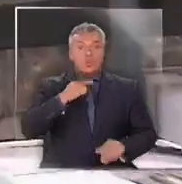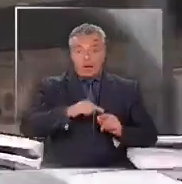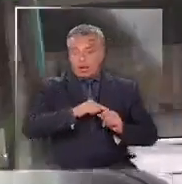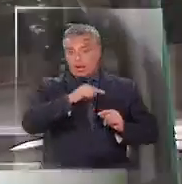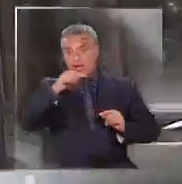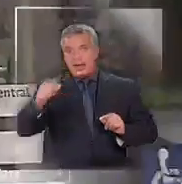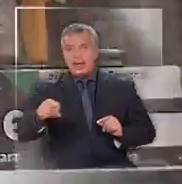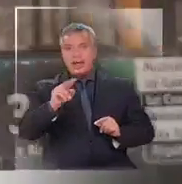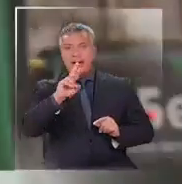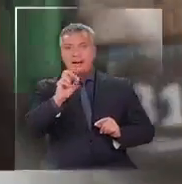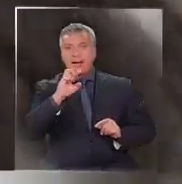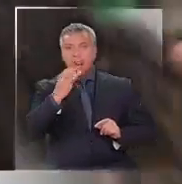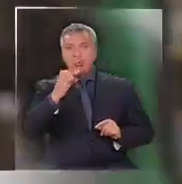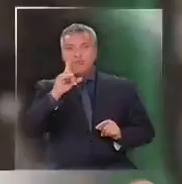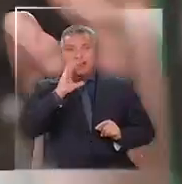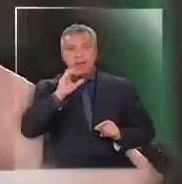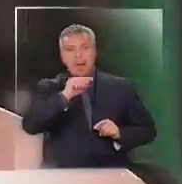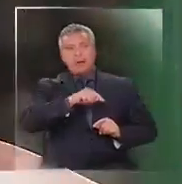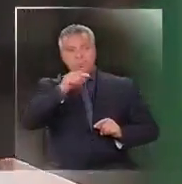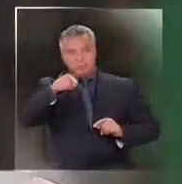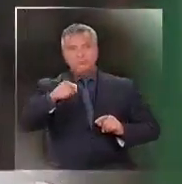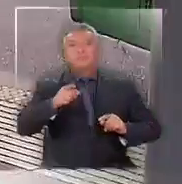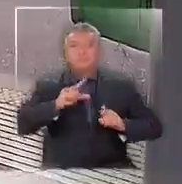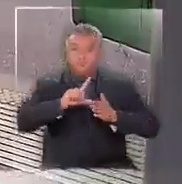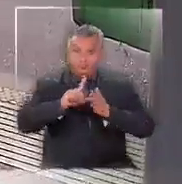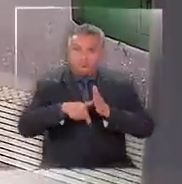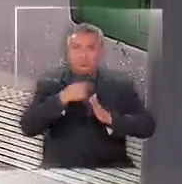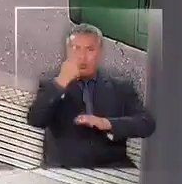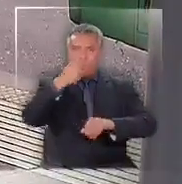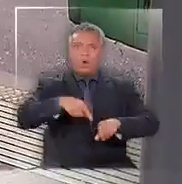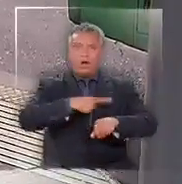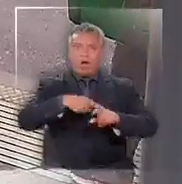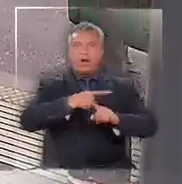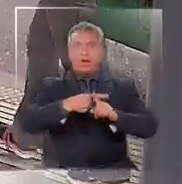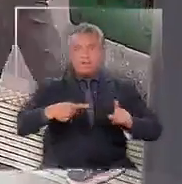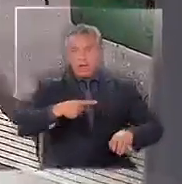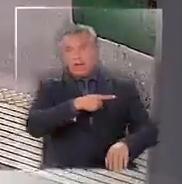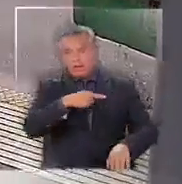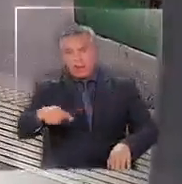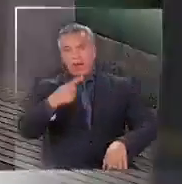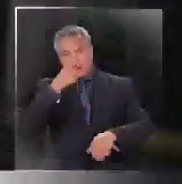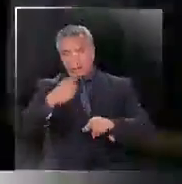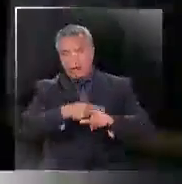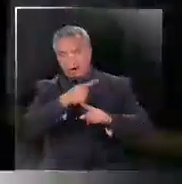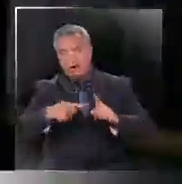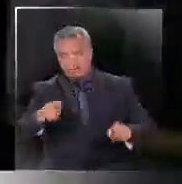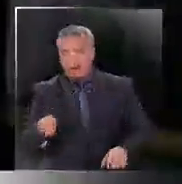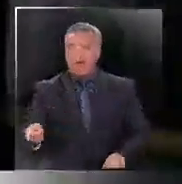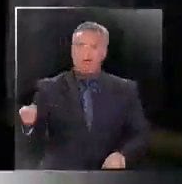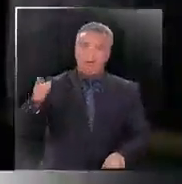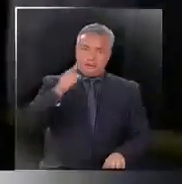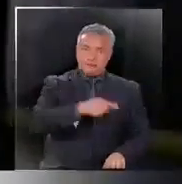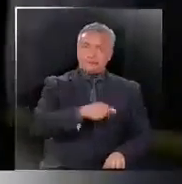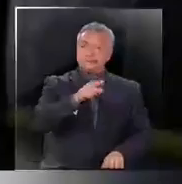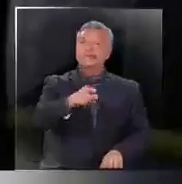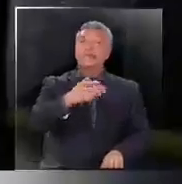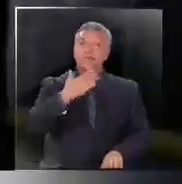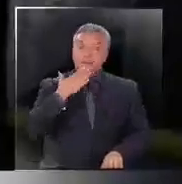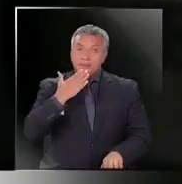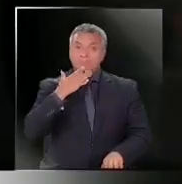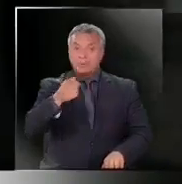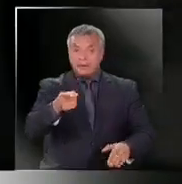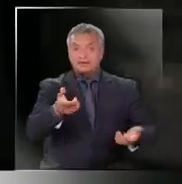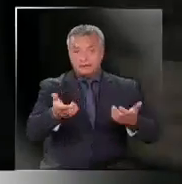donde estudia fonoaudiología, para Bárbara dura 1 hora y media de ida y lo mismo de vuelta. Este es el otro aspecto que el propio Transantiago